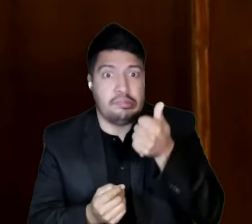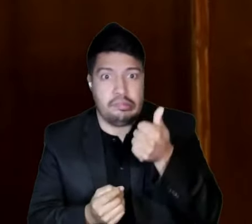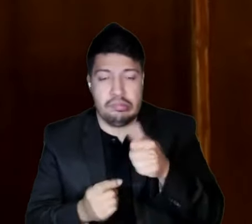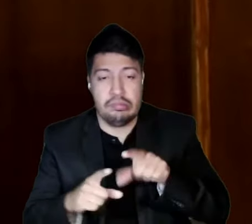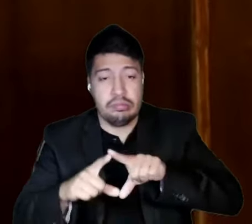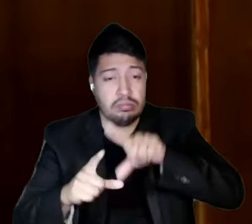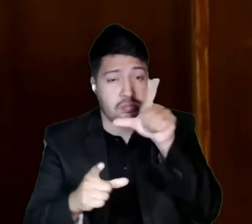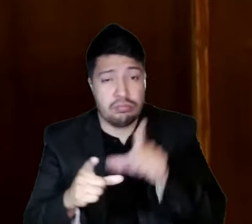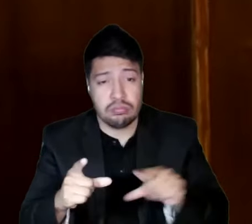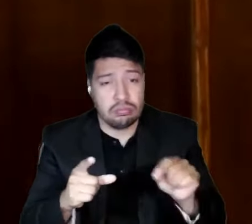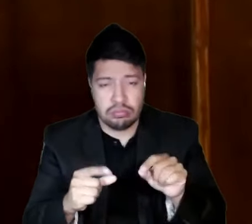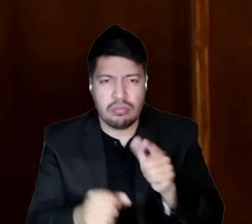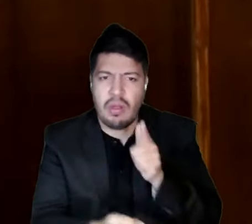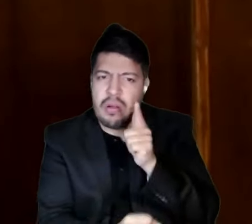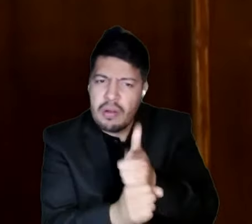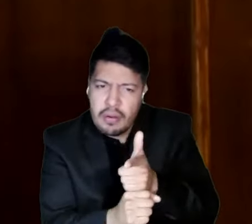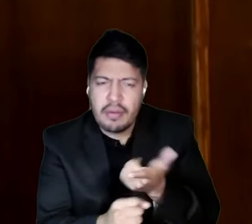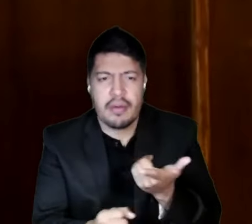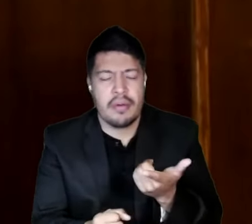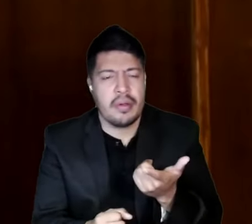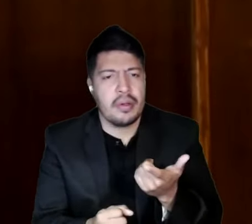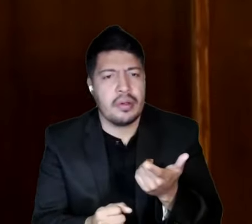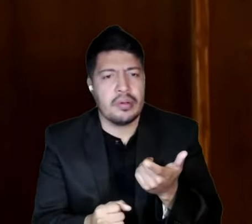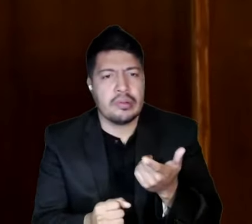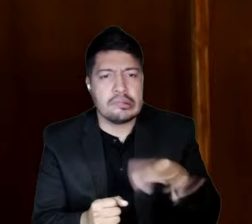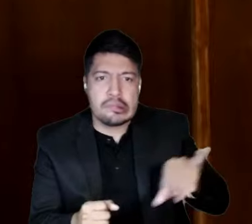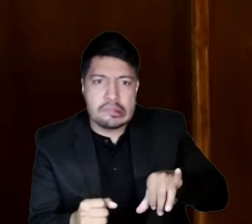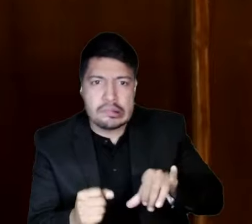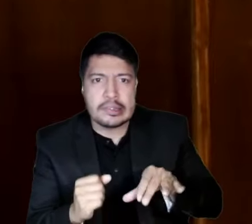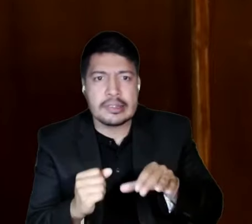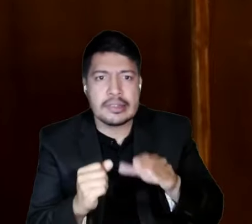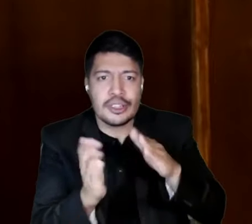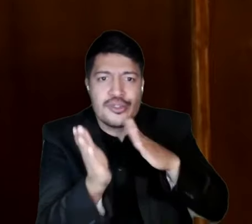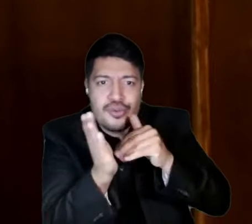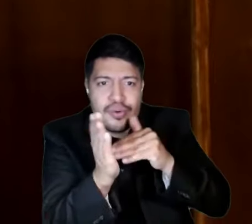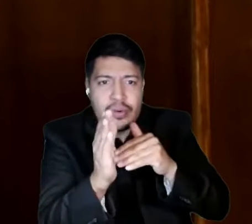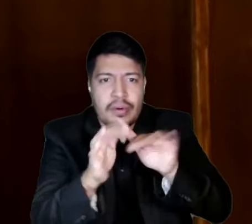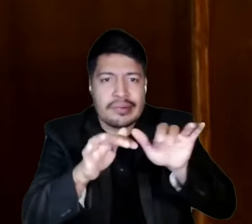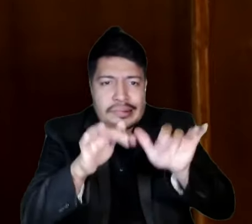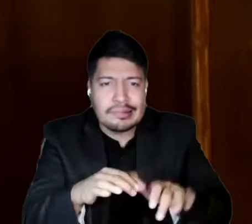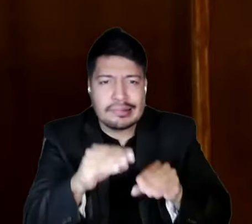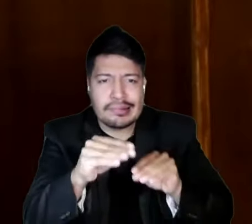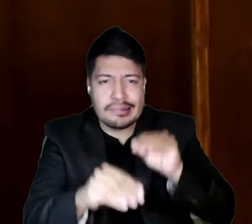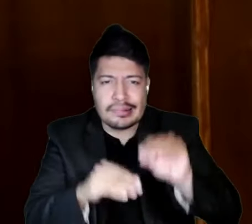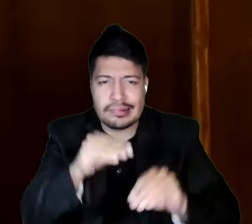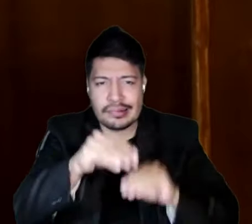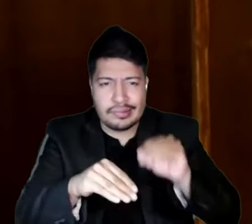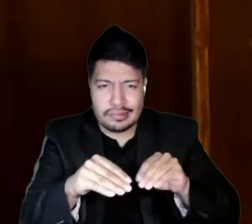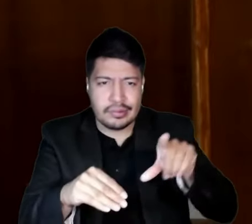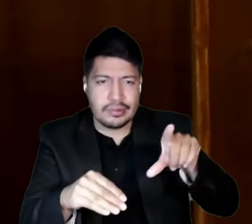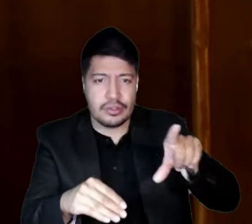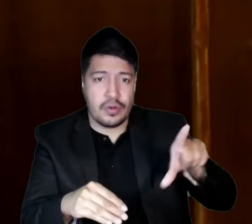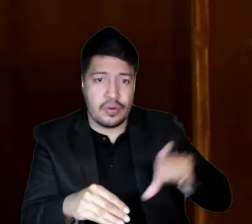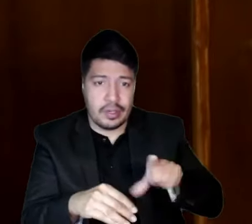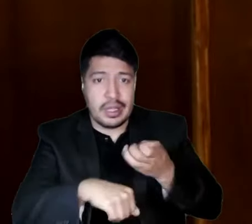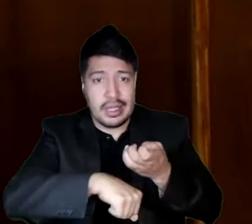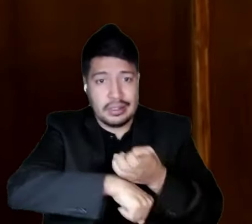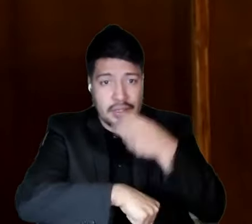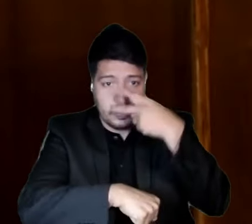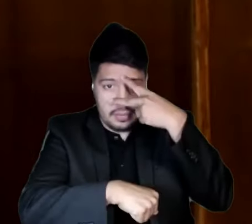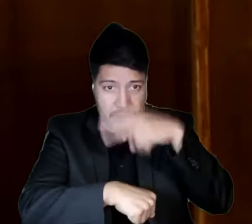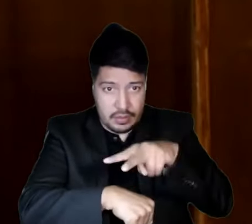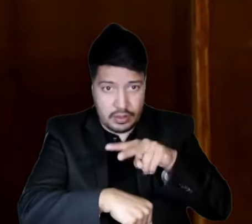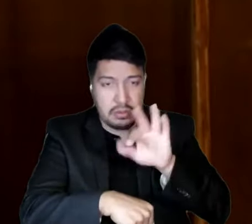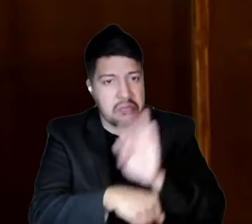hizo evidente el interés general de la elaboración de este documento principal para el gobierno del Estado de México contribuyendo a la seguridad